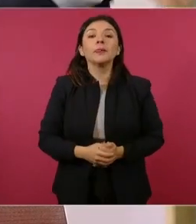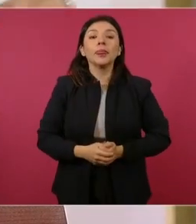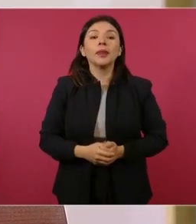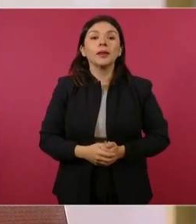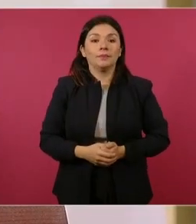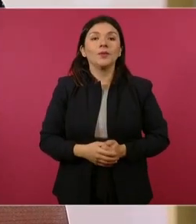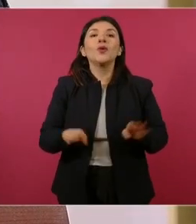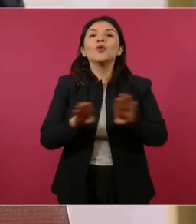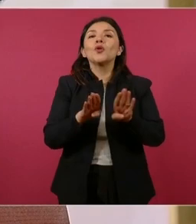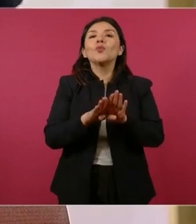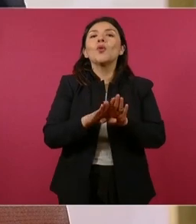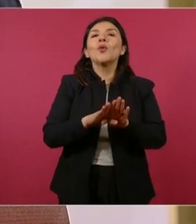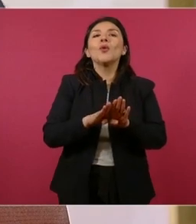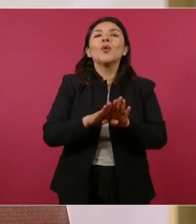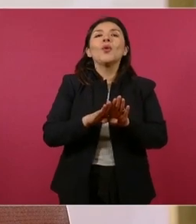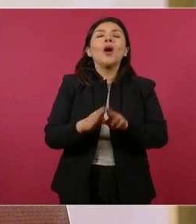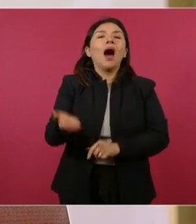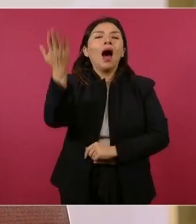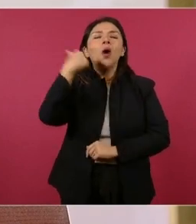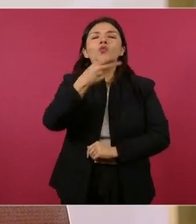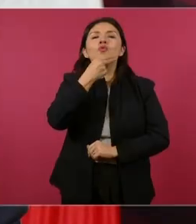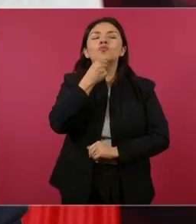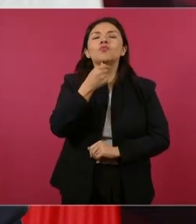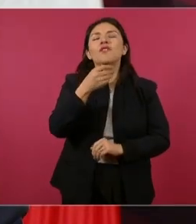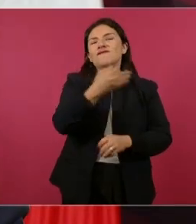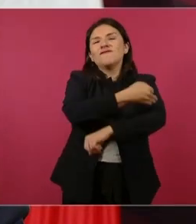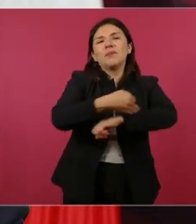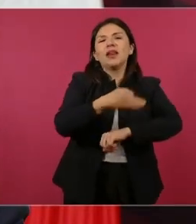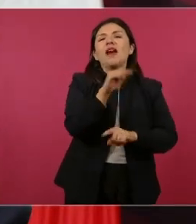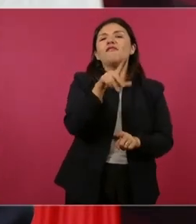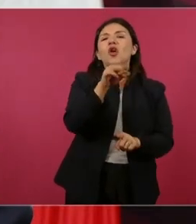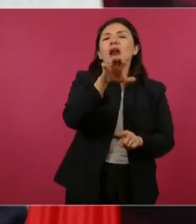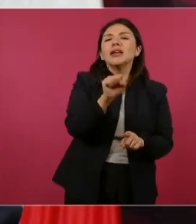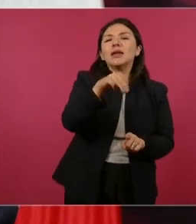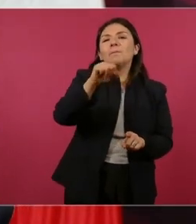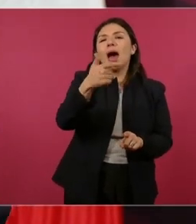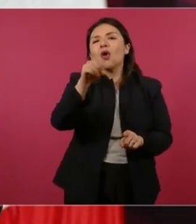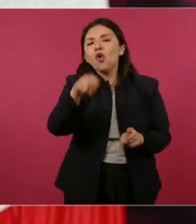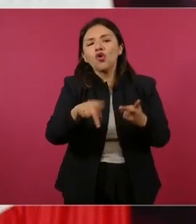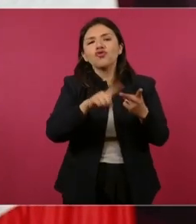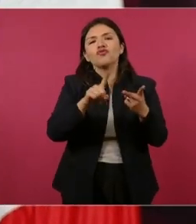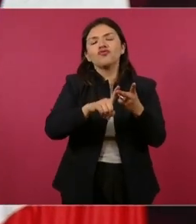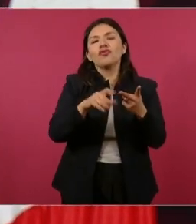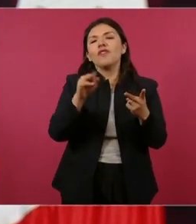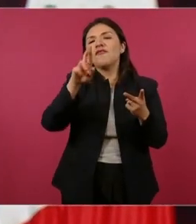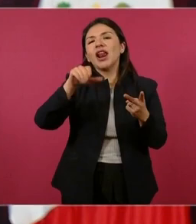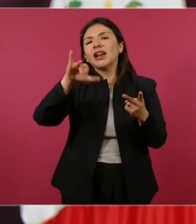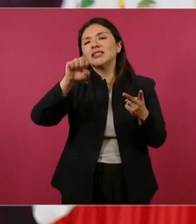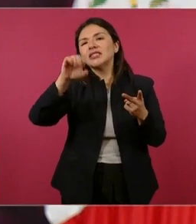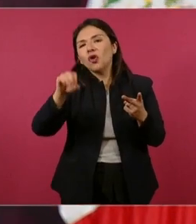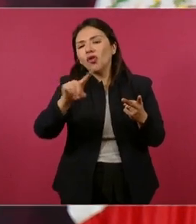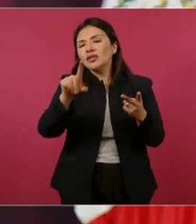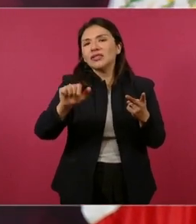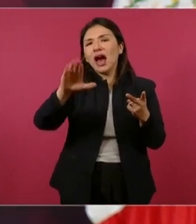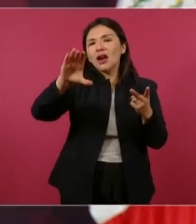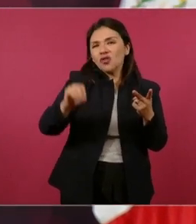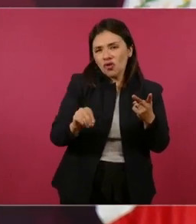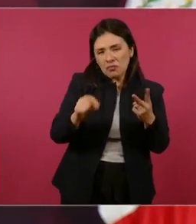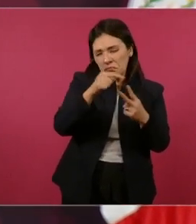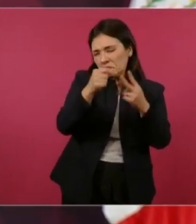Está el caso de los Flores Magón, todos los casos, muchos otros. El mismo Francisco Zarco,